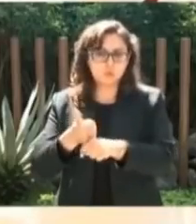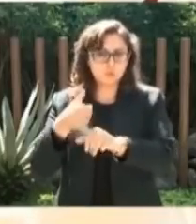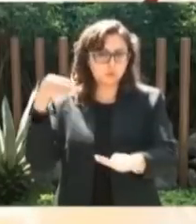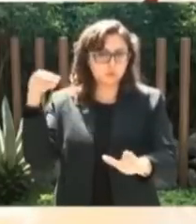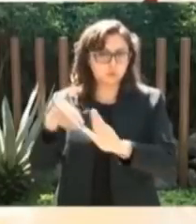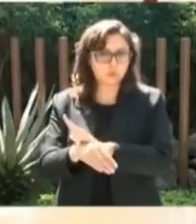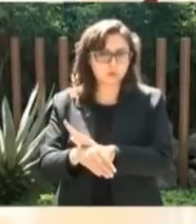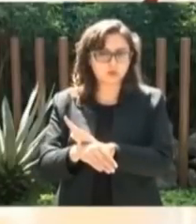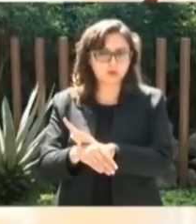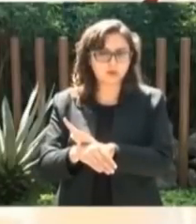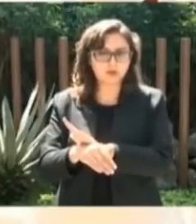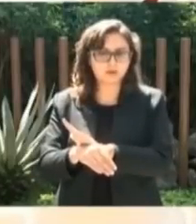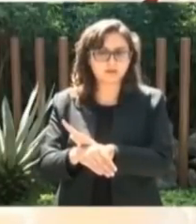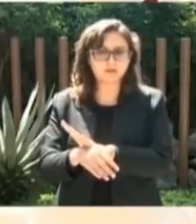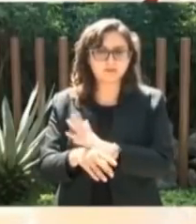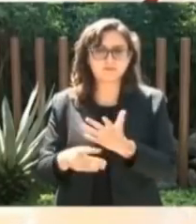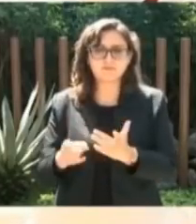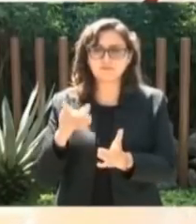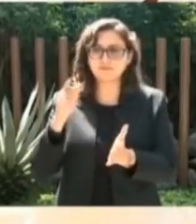que se publicó en